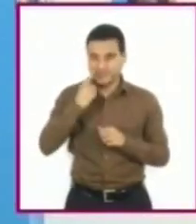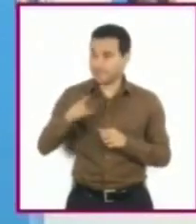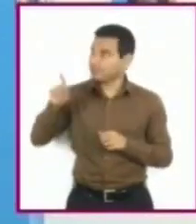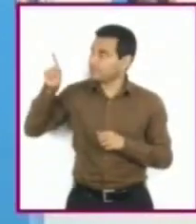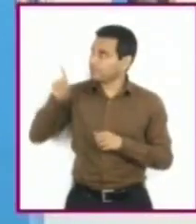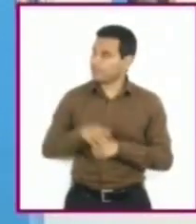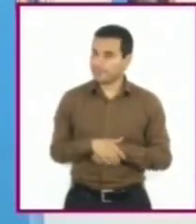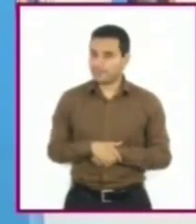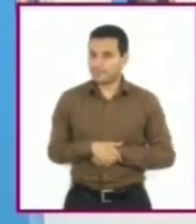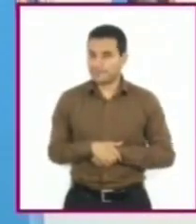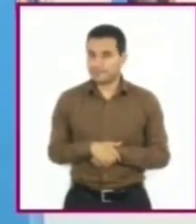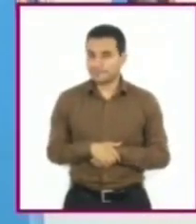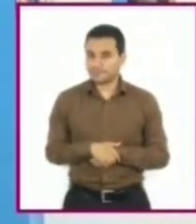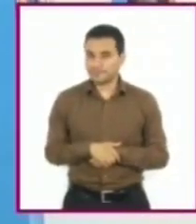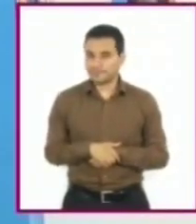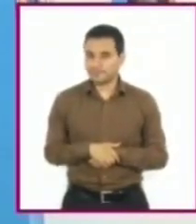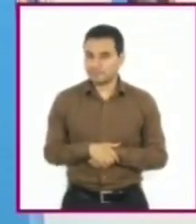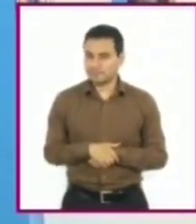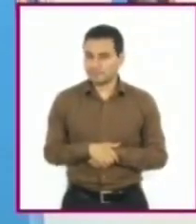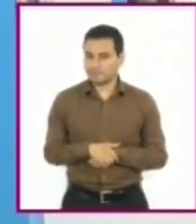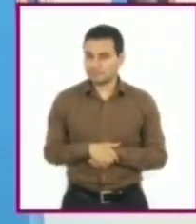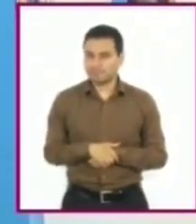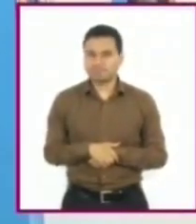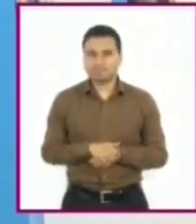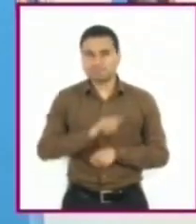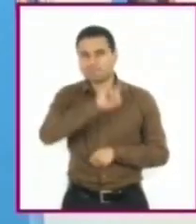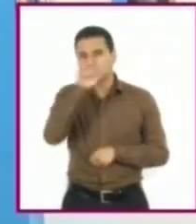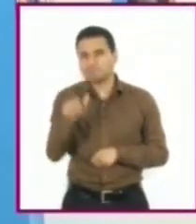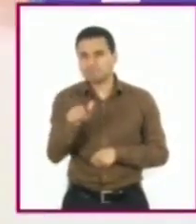a continuación, ¿cuál sería la siguiente